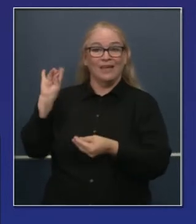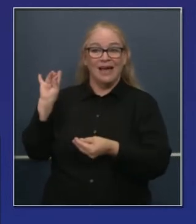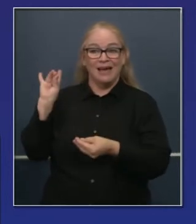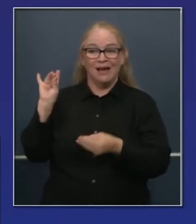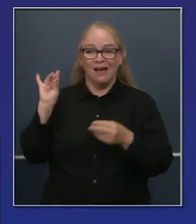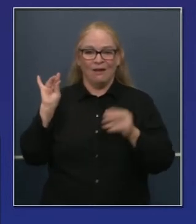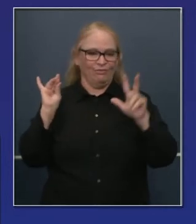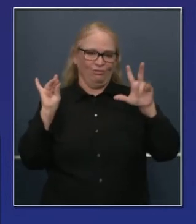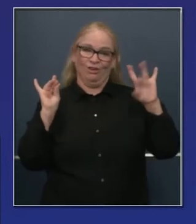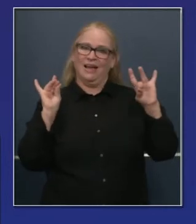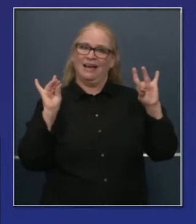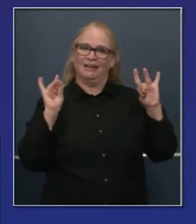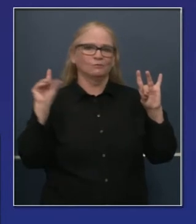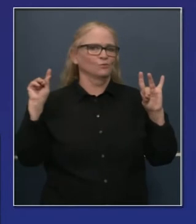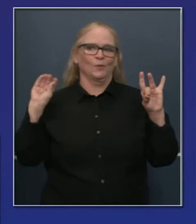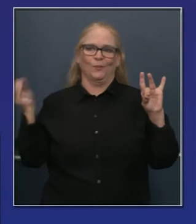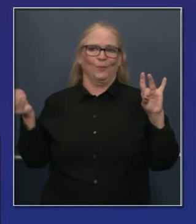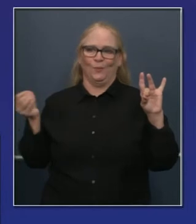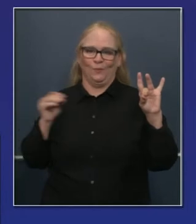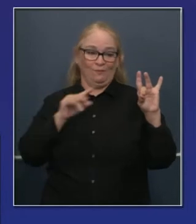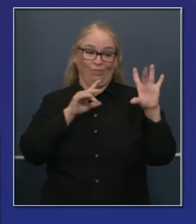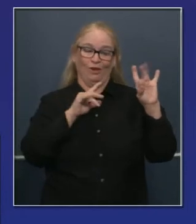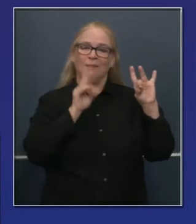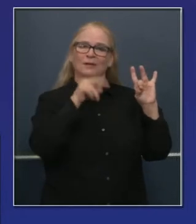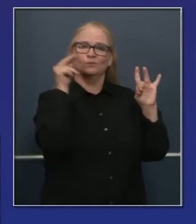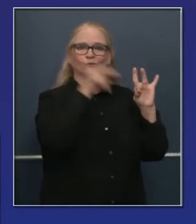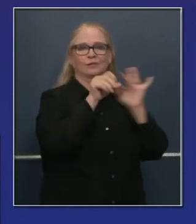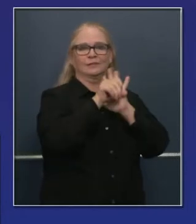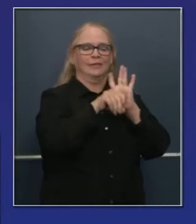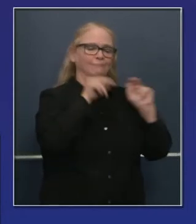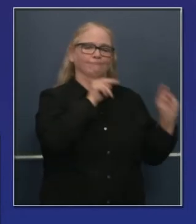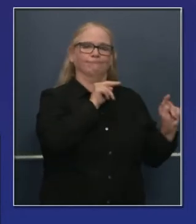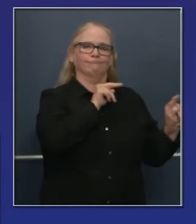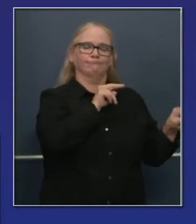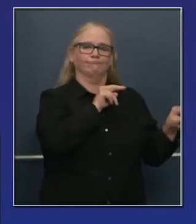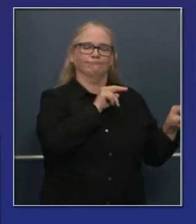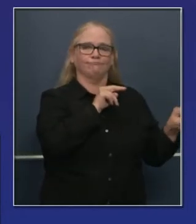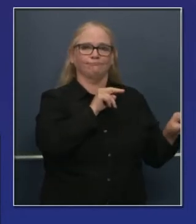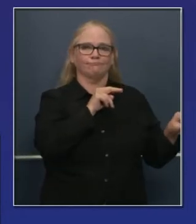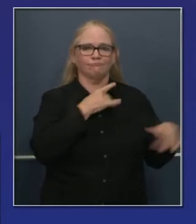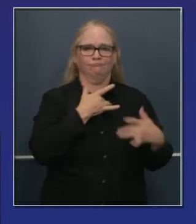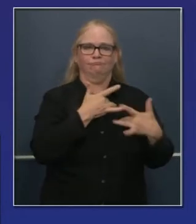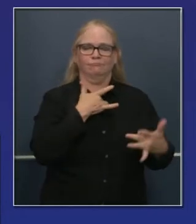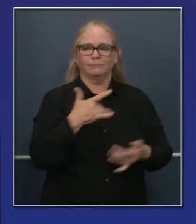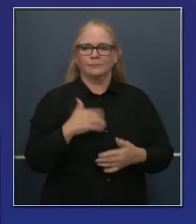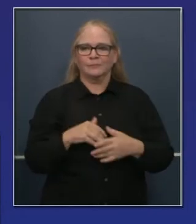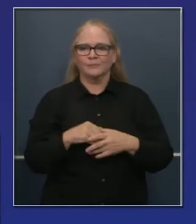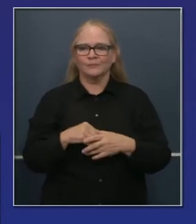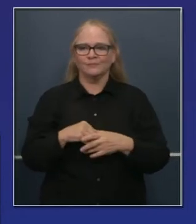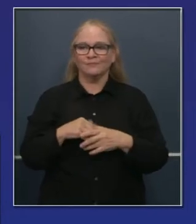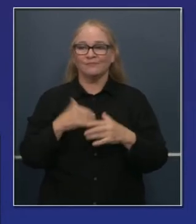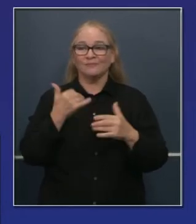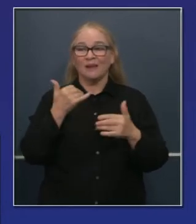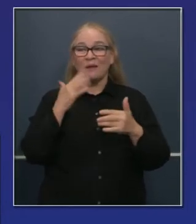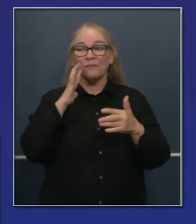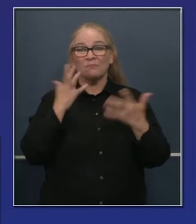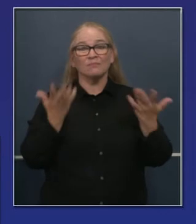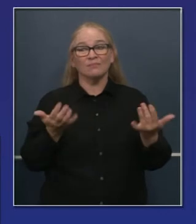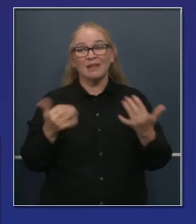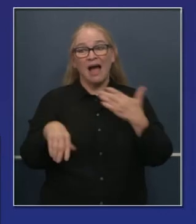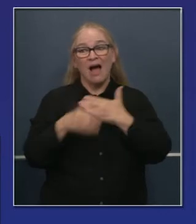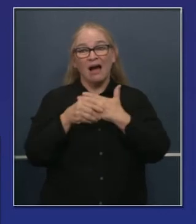lista la nueva lista de monitoreo que expedimos hoy ahora tiene 42 condados en la lista